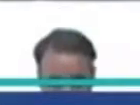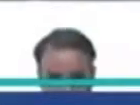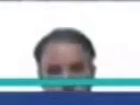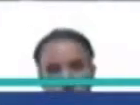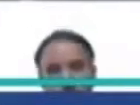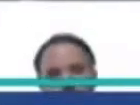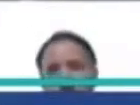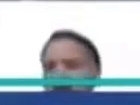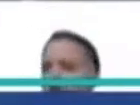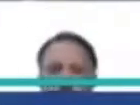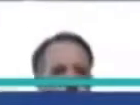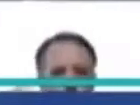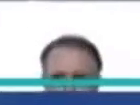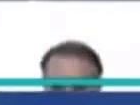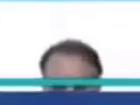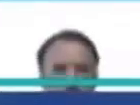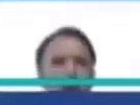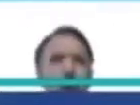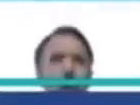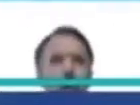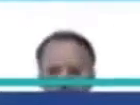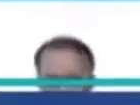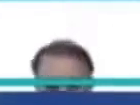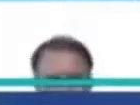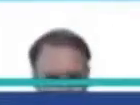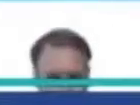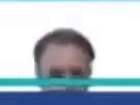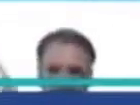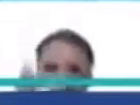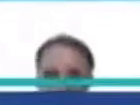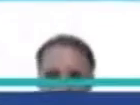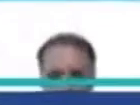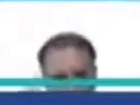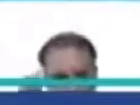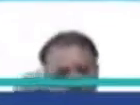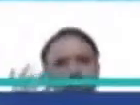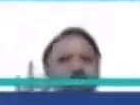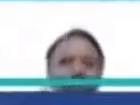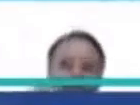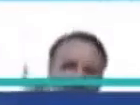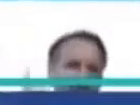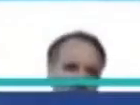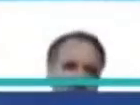convocar a un gobierno de unidad nacional el 10 de diciembre como presidente.